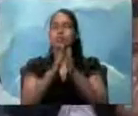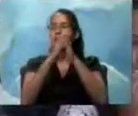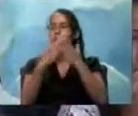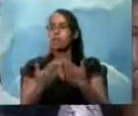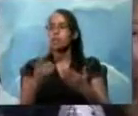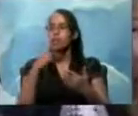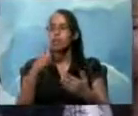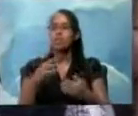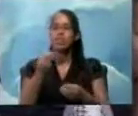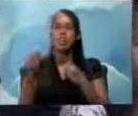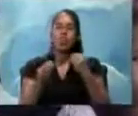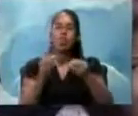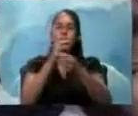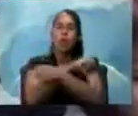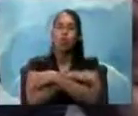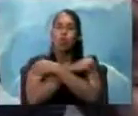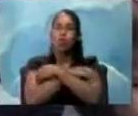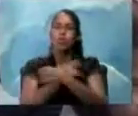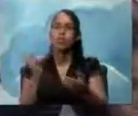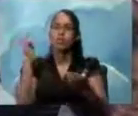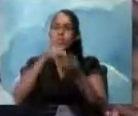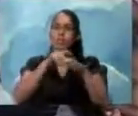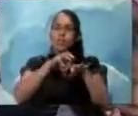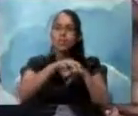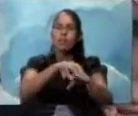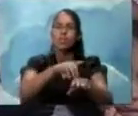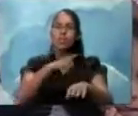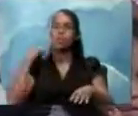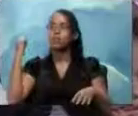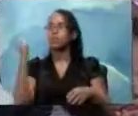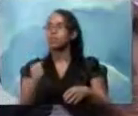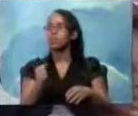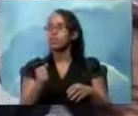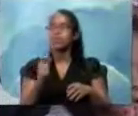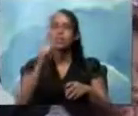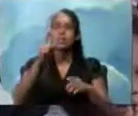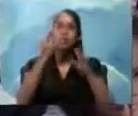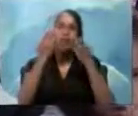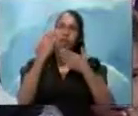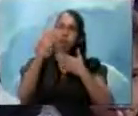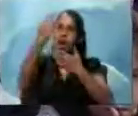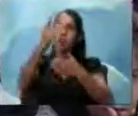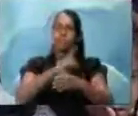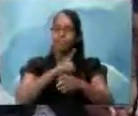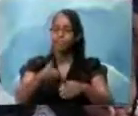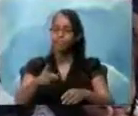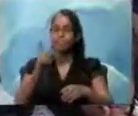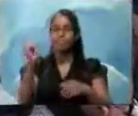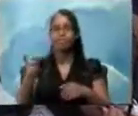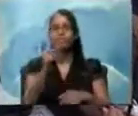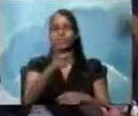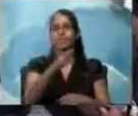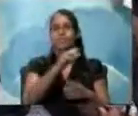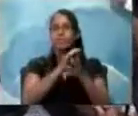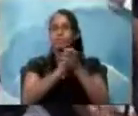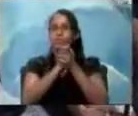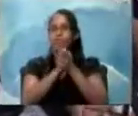dice que como cordero fue llevado al matadero delante de sus